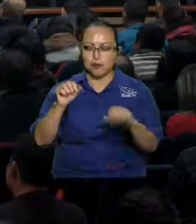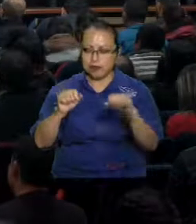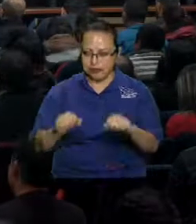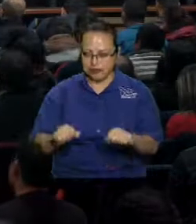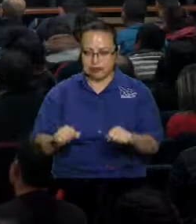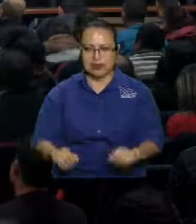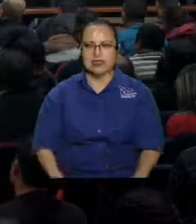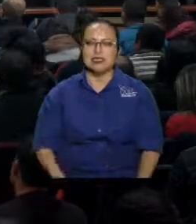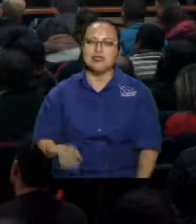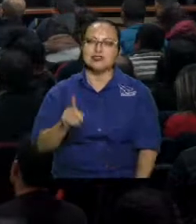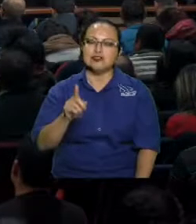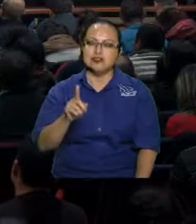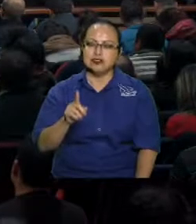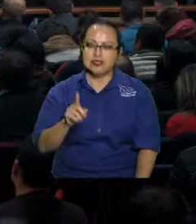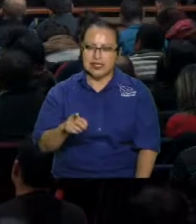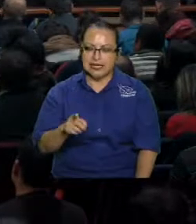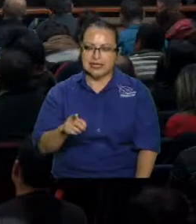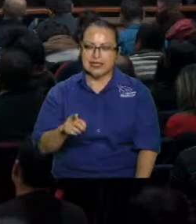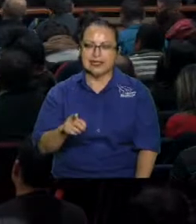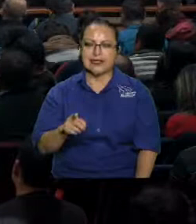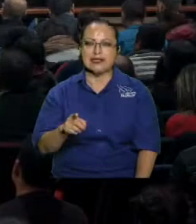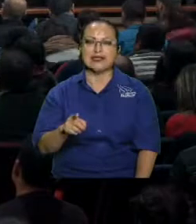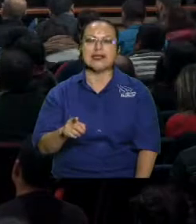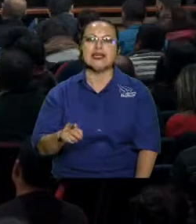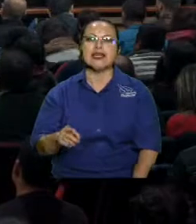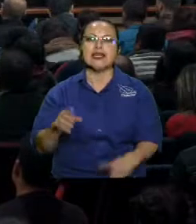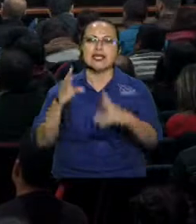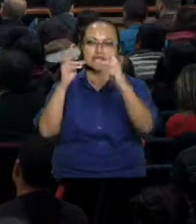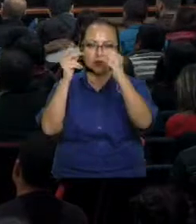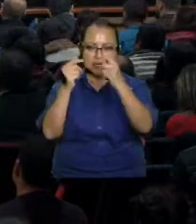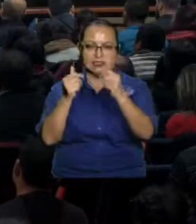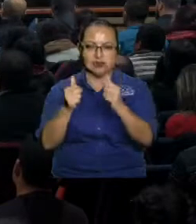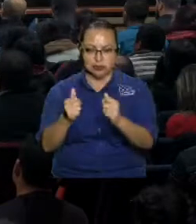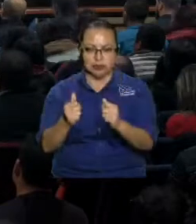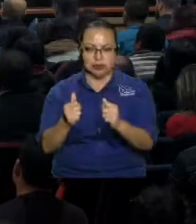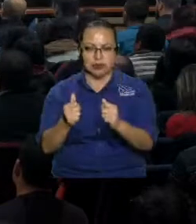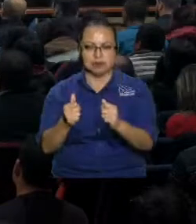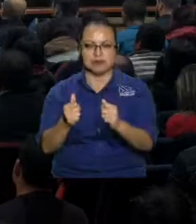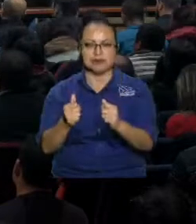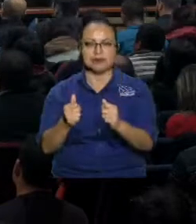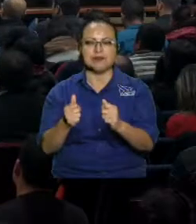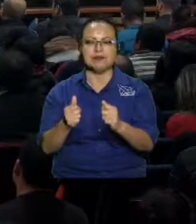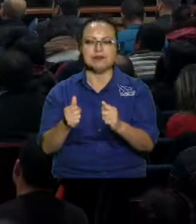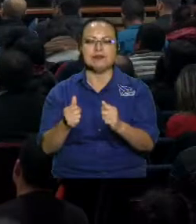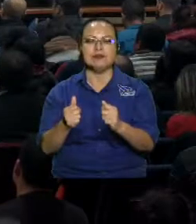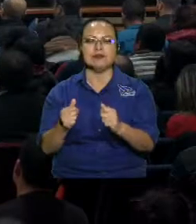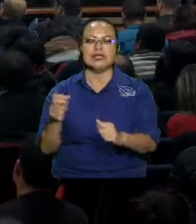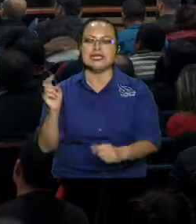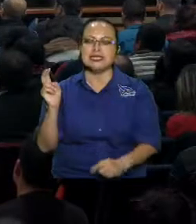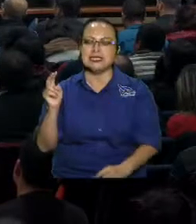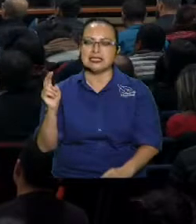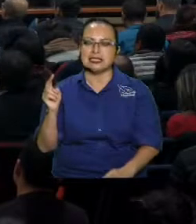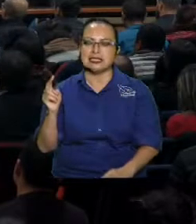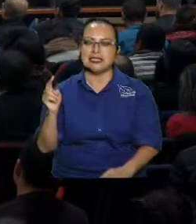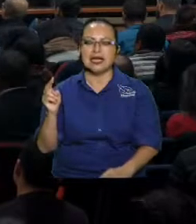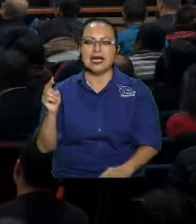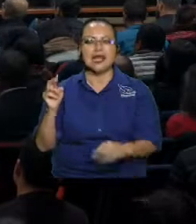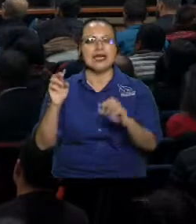Si va a hacer un presupuesto, tiene que ser con las personas, a menos de que usted sea un millonario.